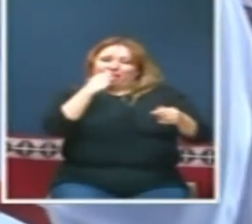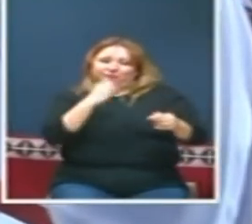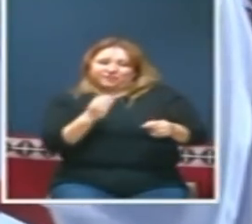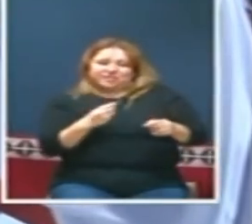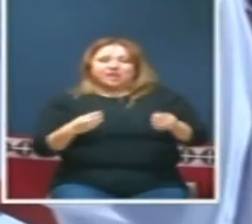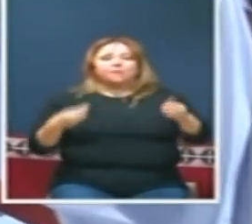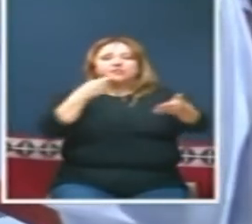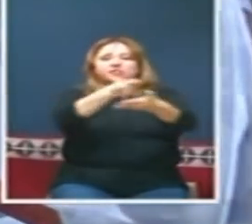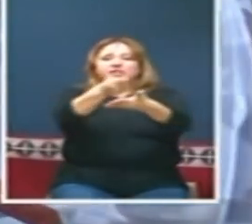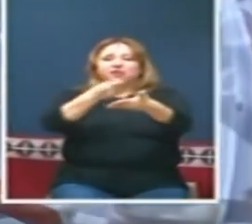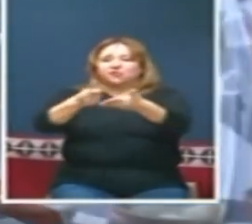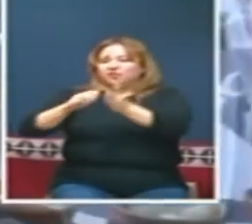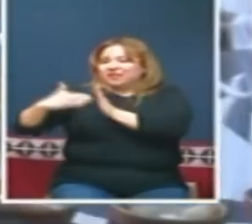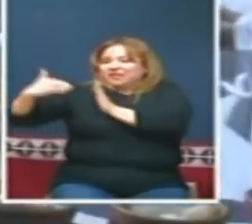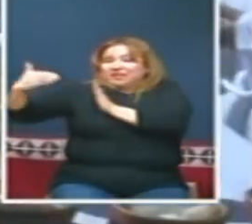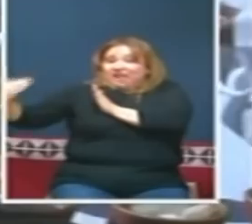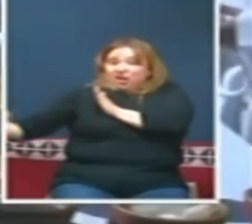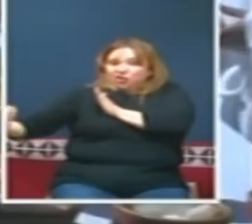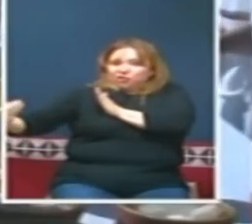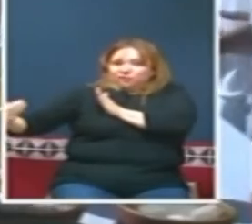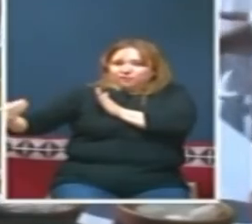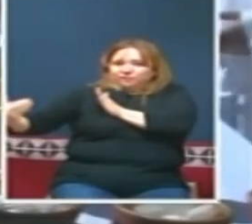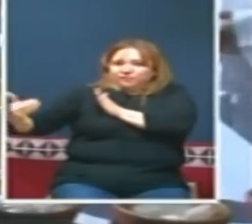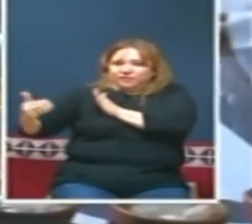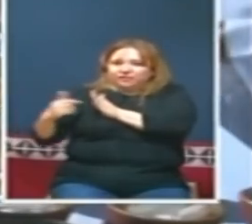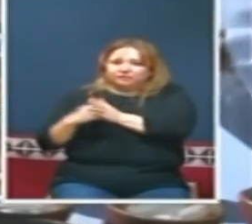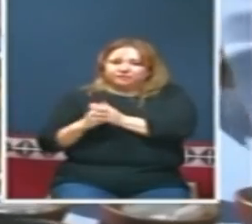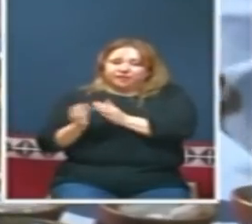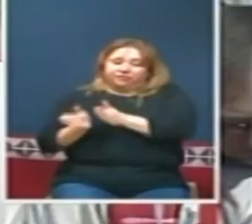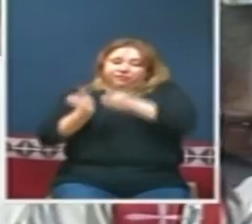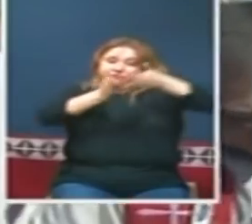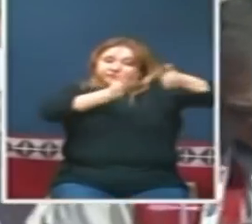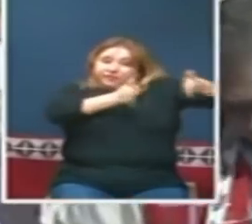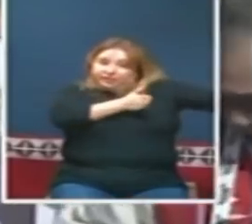en el extremo izquierdo del vallado.